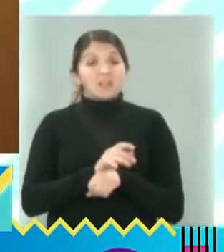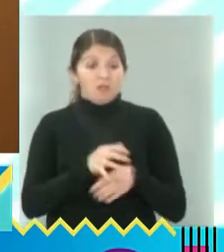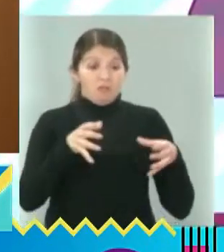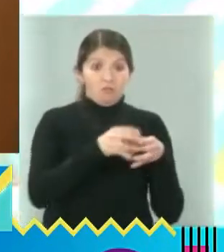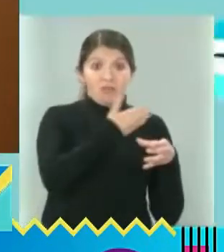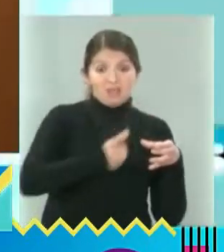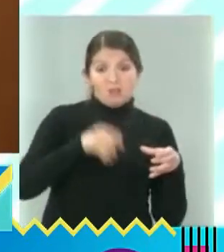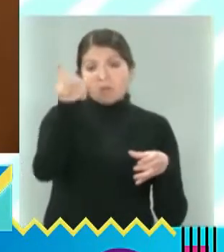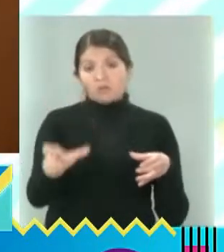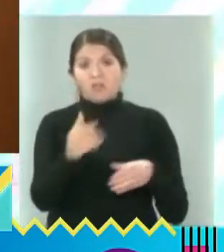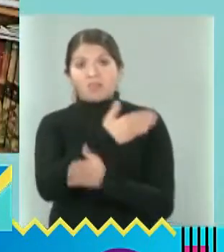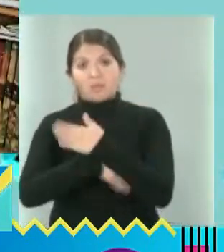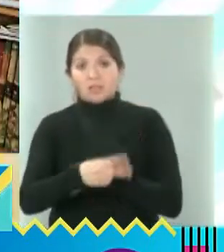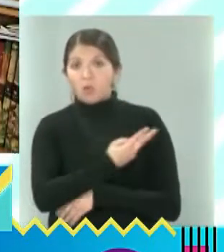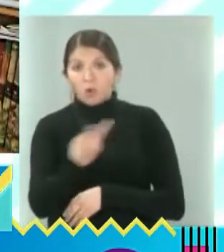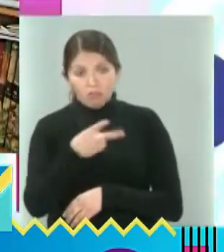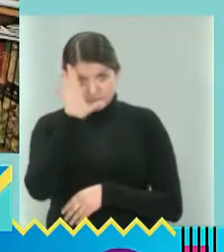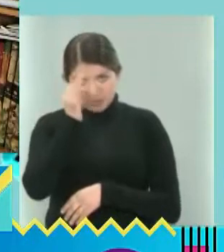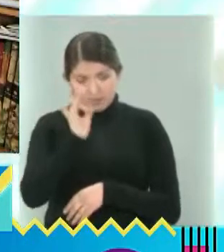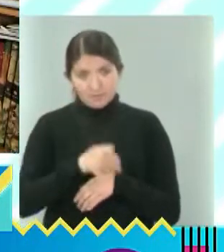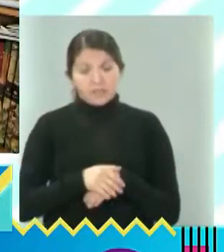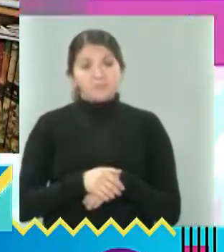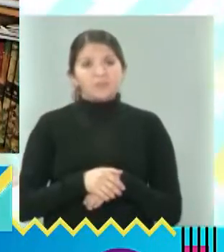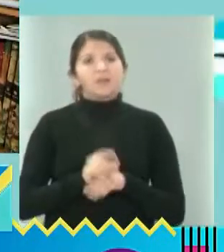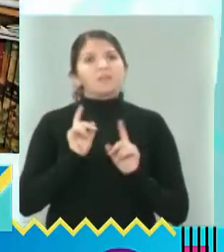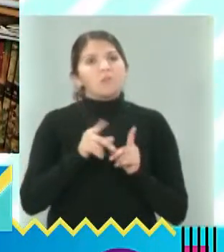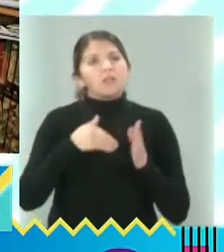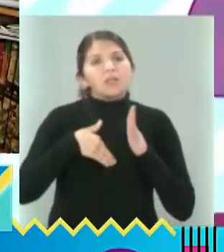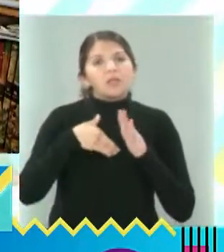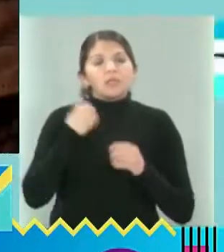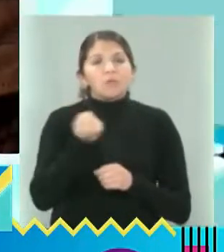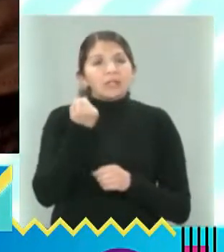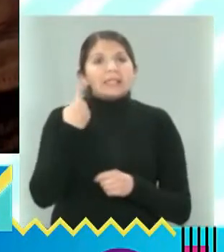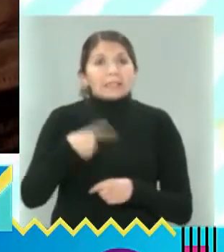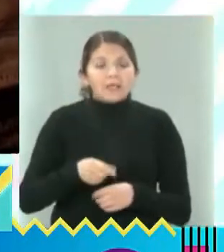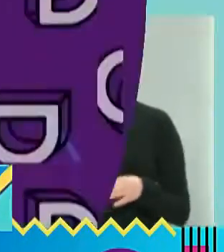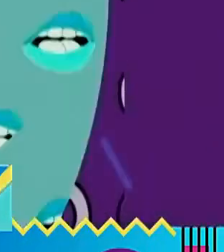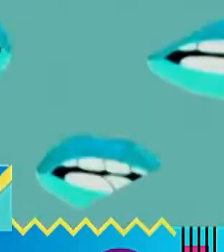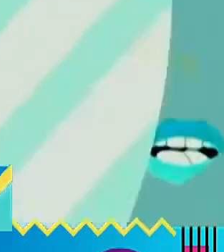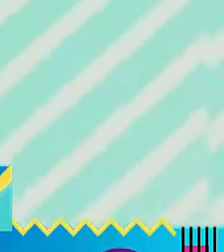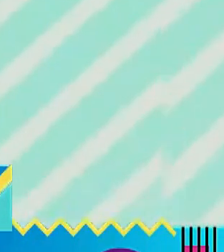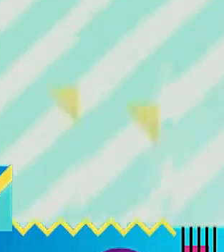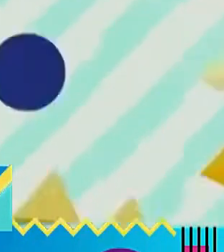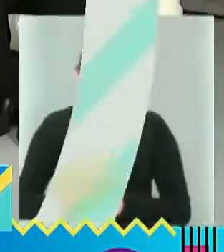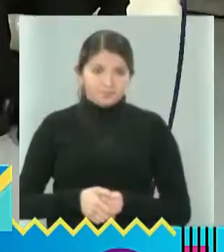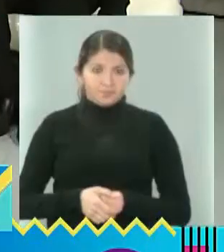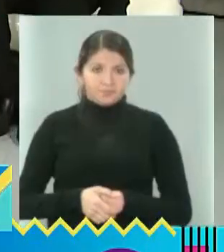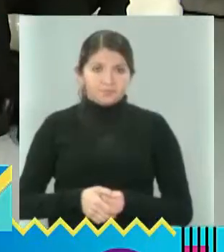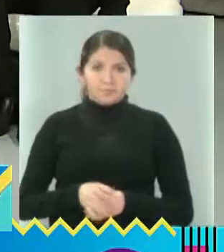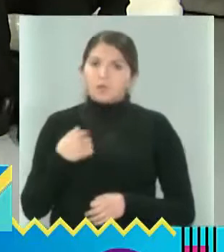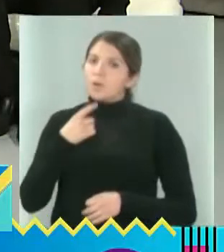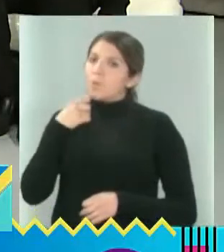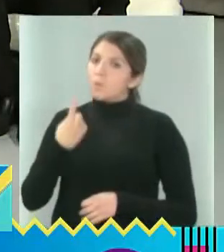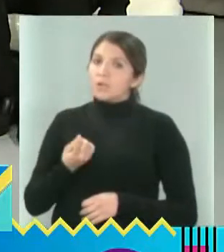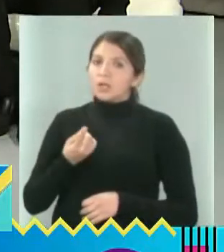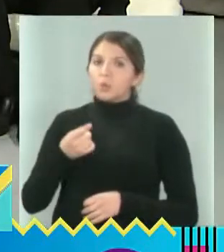construir entre todos. Y yo vuelvo a lo que dije antes, la pata que construye estas cosas es la educación. Bien. Carlos, ¿estamos